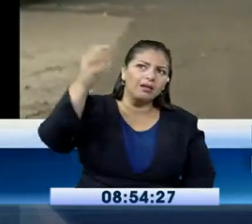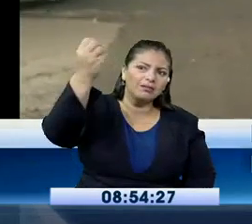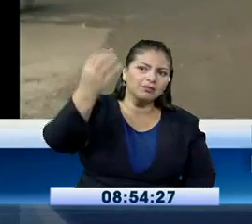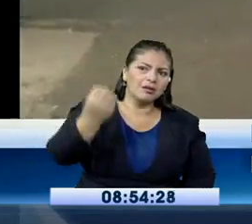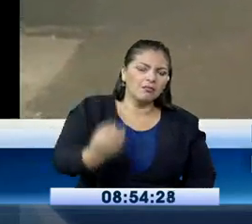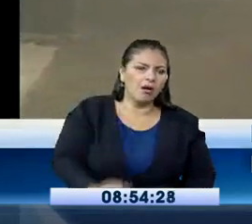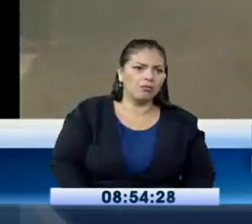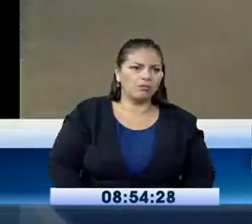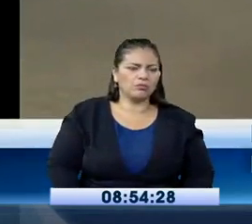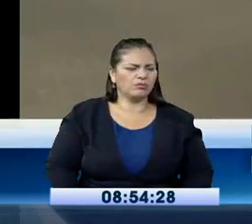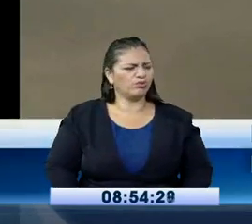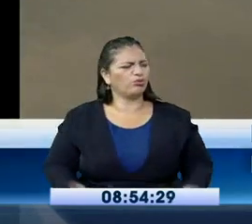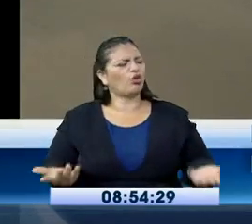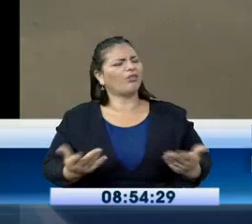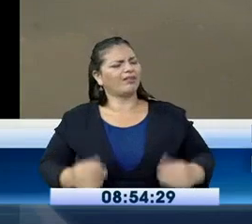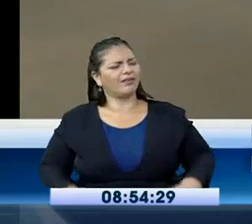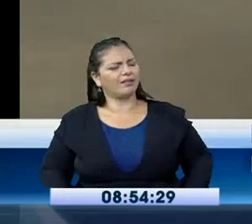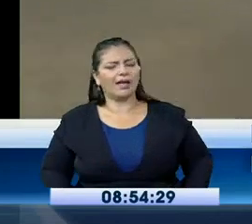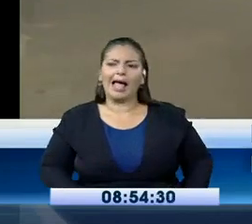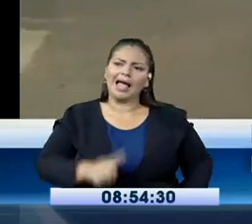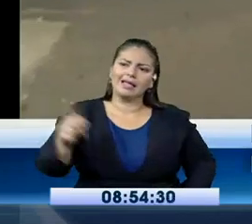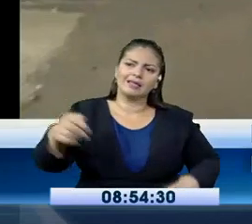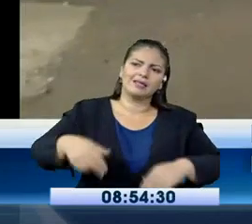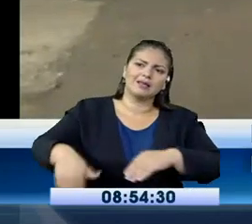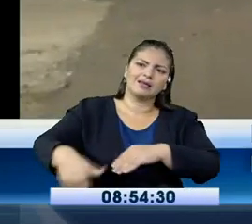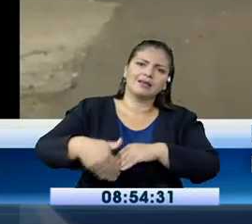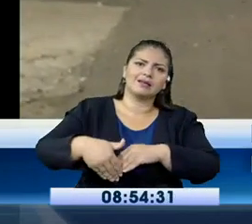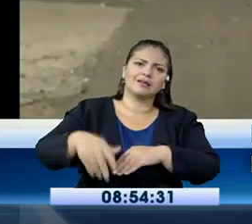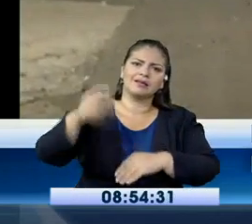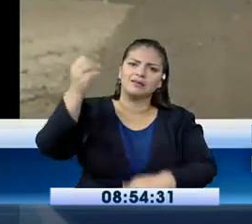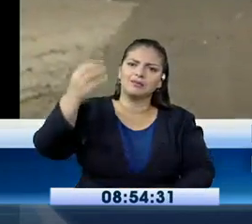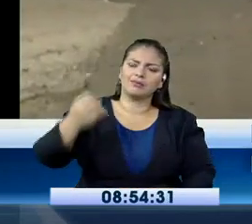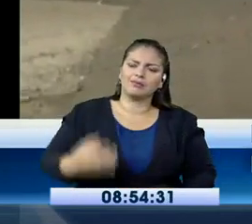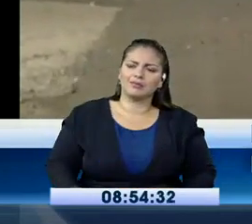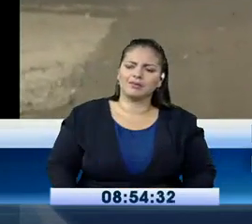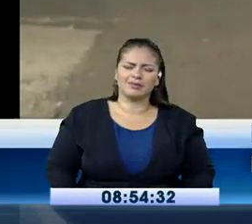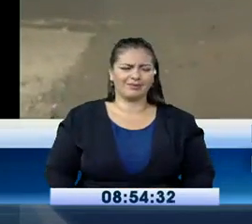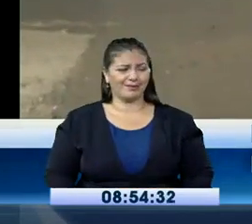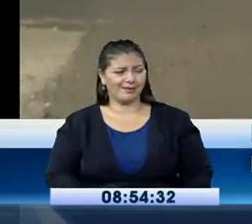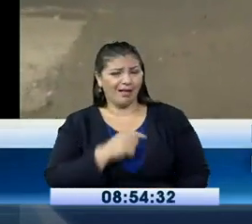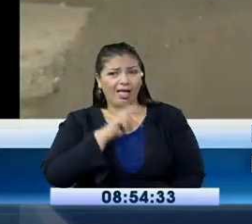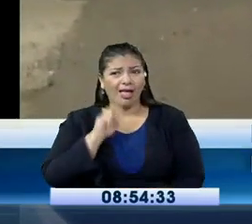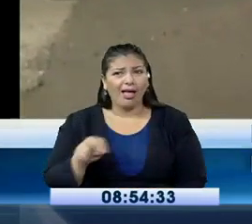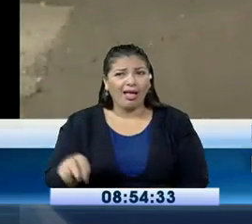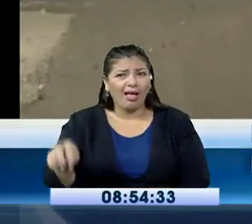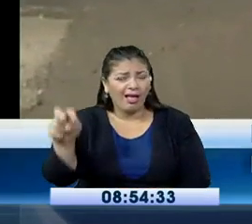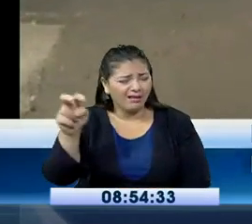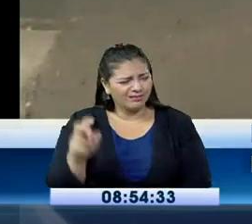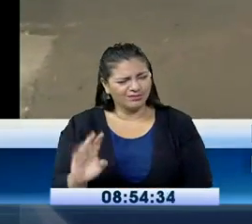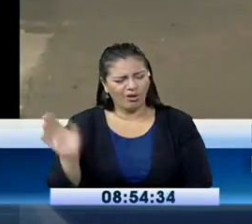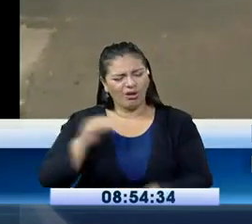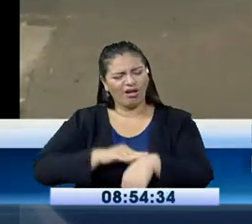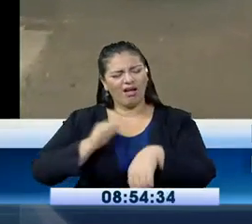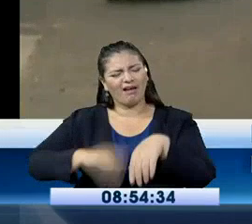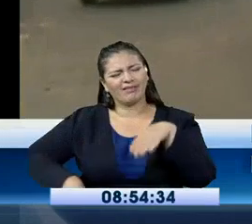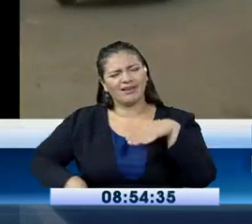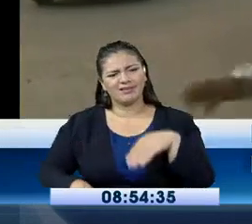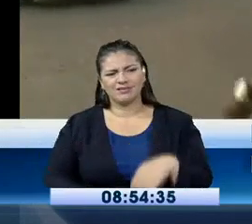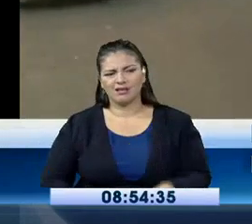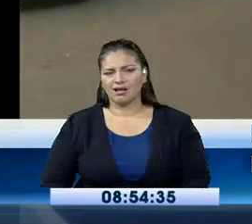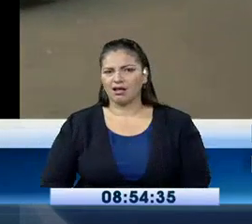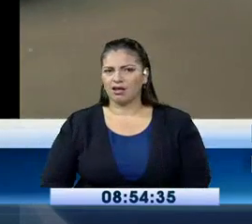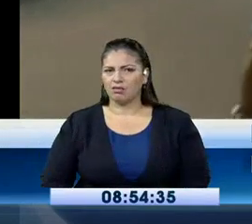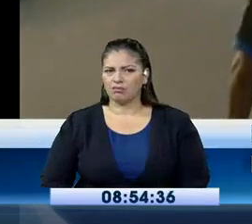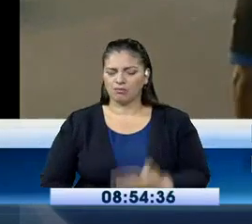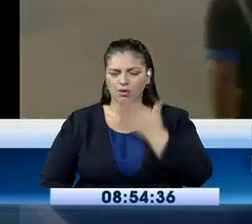¿Cuál semáforo? Está en la 23. Oh, yo cojo carro acá, pues tengo que ir a la escuela, se me hace más tarde. Ah, se le hace tarde. Antes